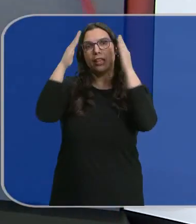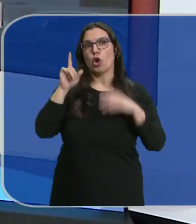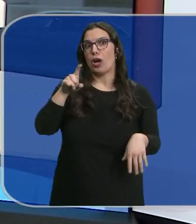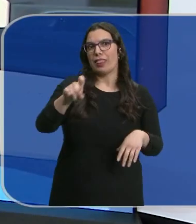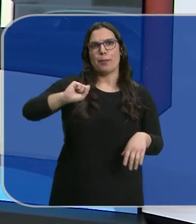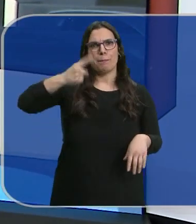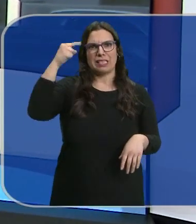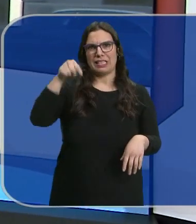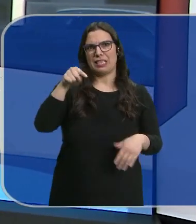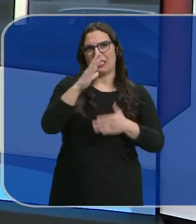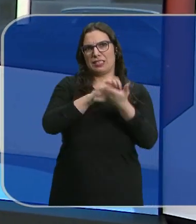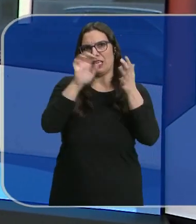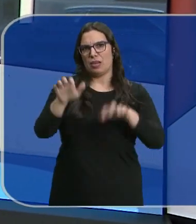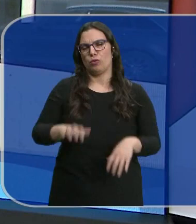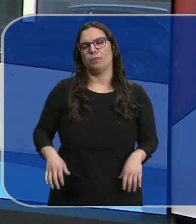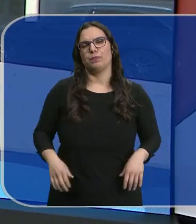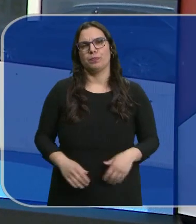Castilla y León. José Ángel de Caso.